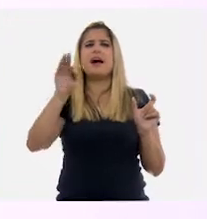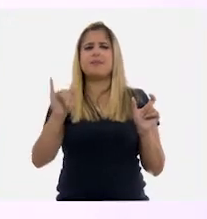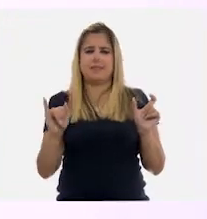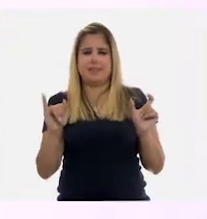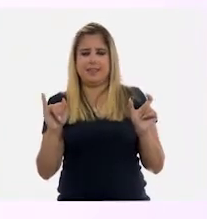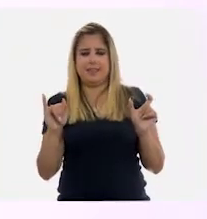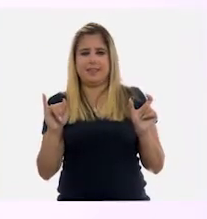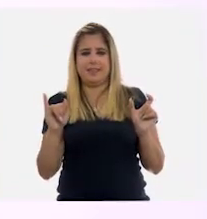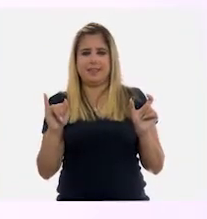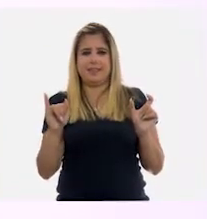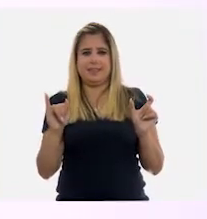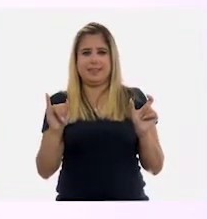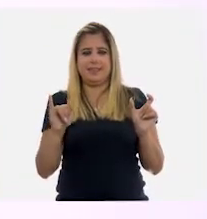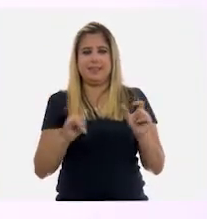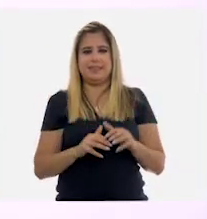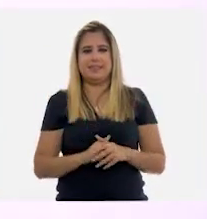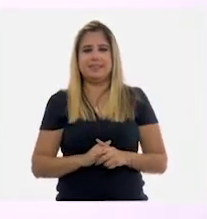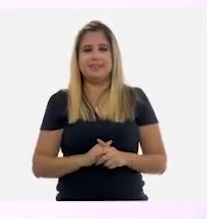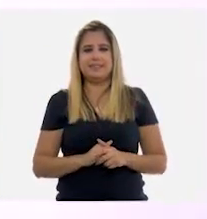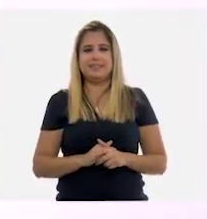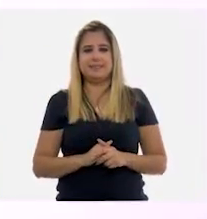mafi.